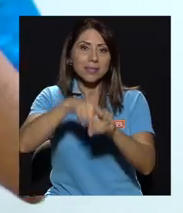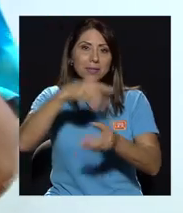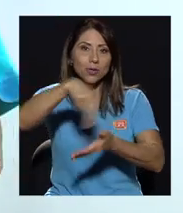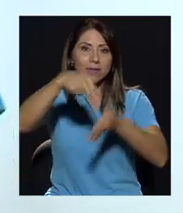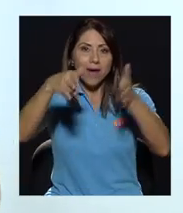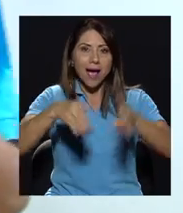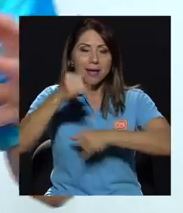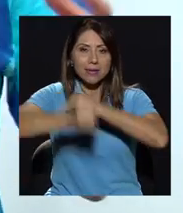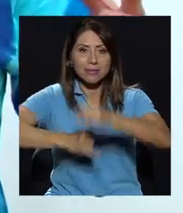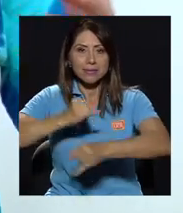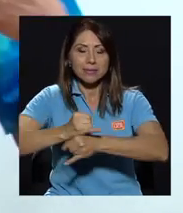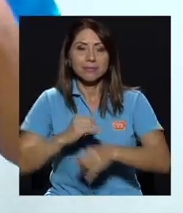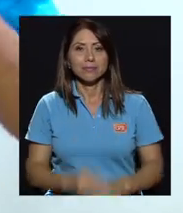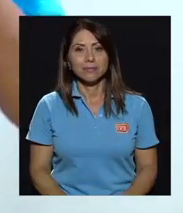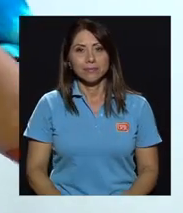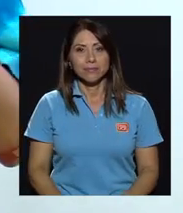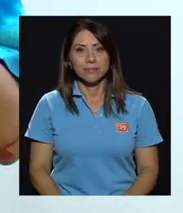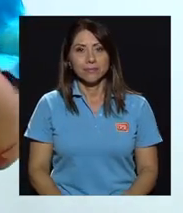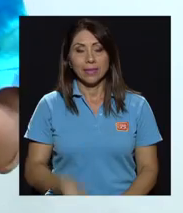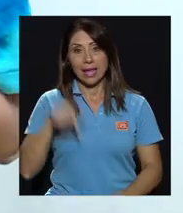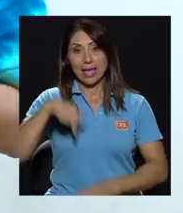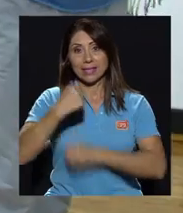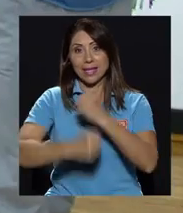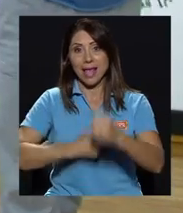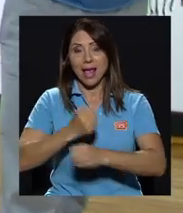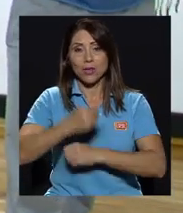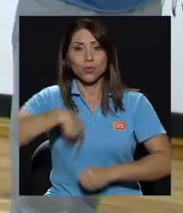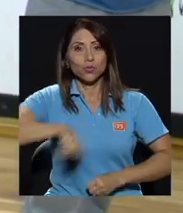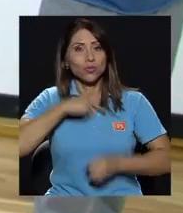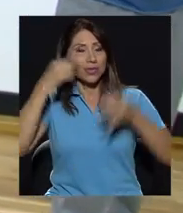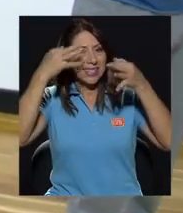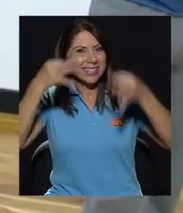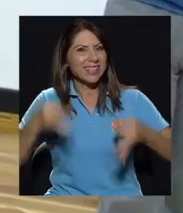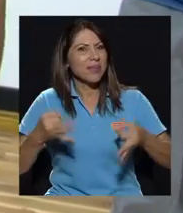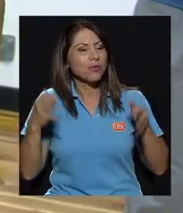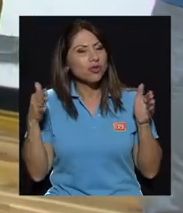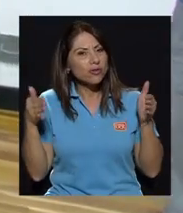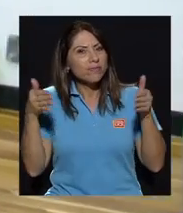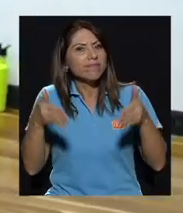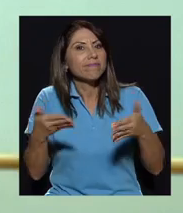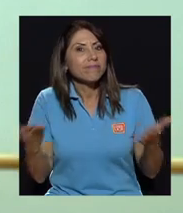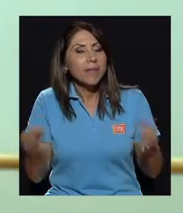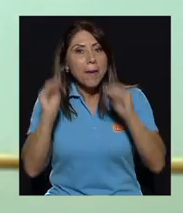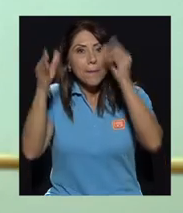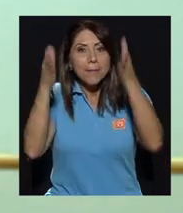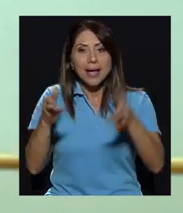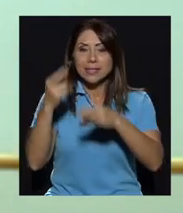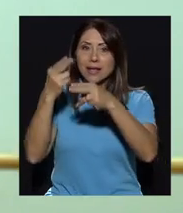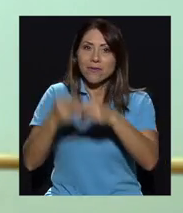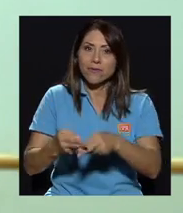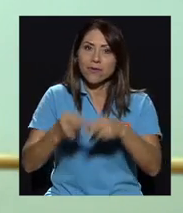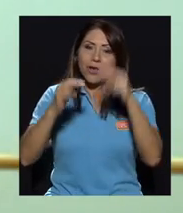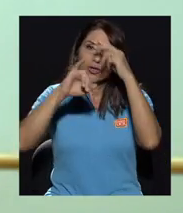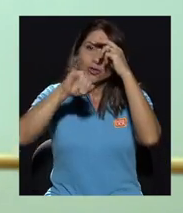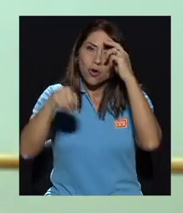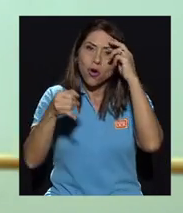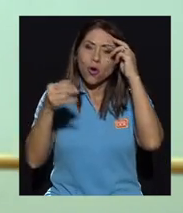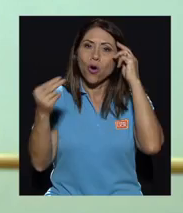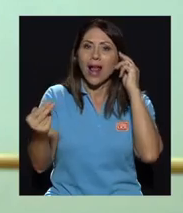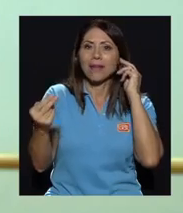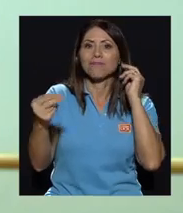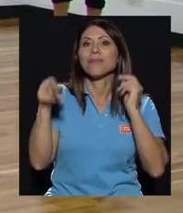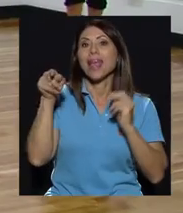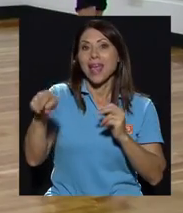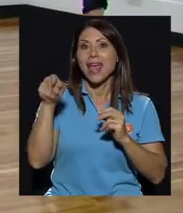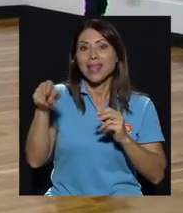participación de bailarines internacionales. Este año decidimos dedicarlo a la maestra Jung Ho Nam, que es una